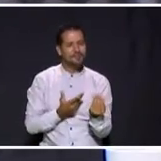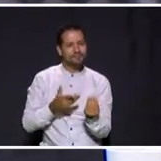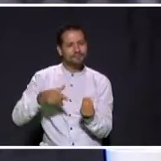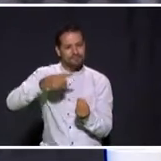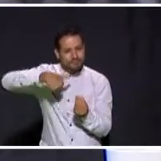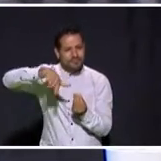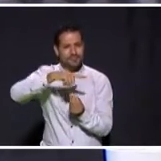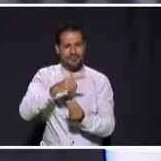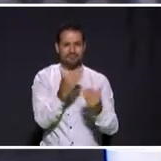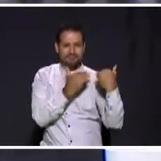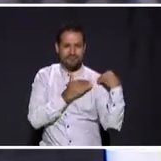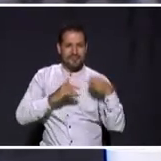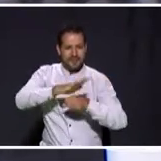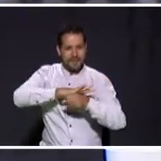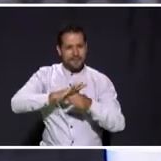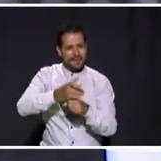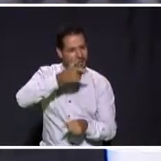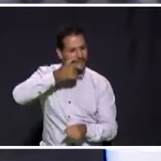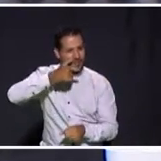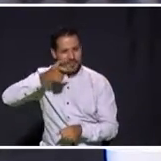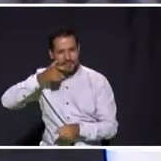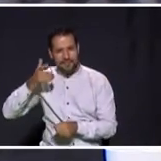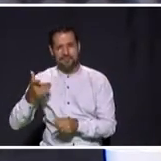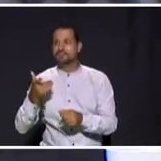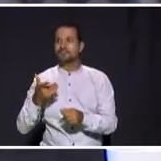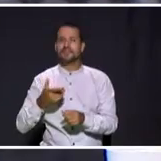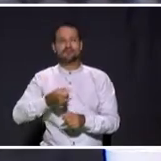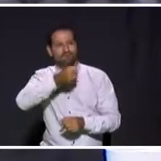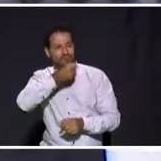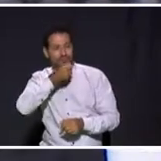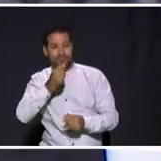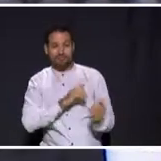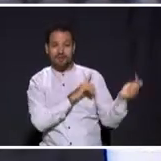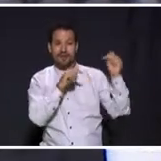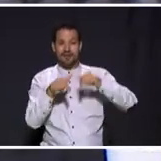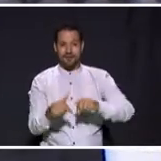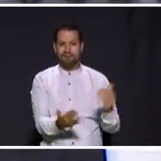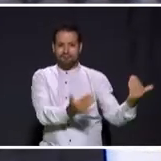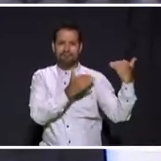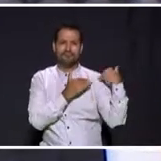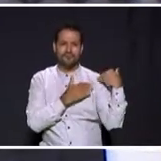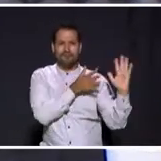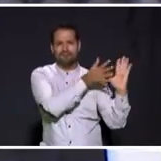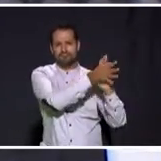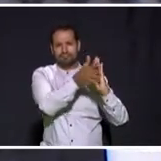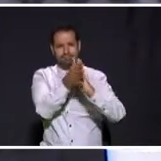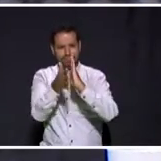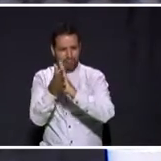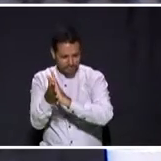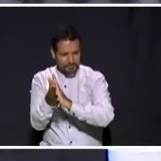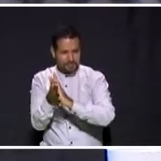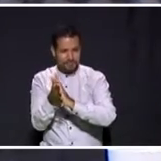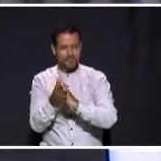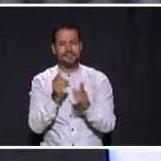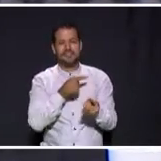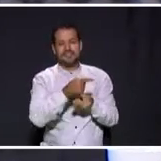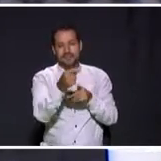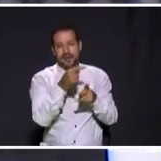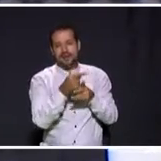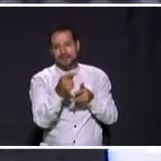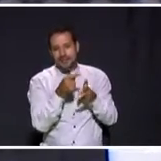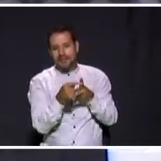responsabilidad informativa que nos cabe dentro de los medios de comunicación aquí estamos telemedellín desde hace ya algunas semanas ha venido